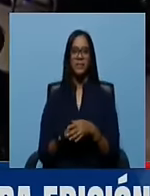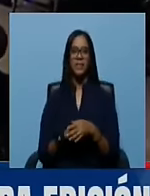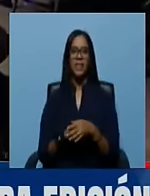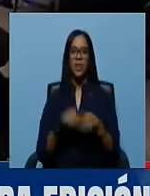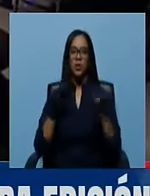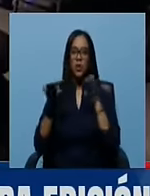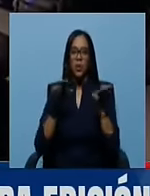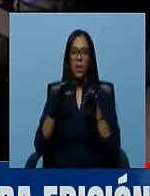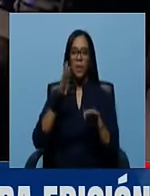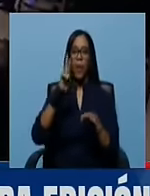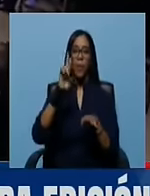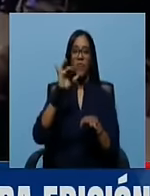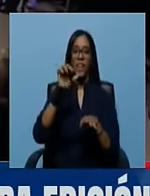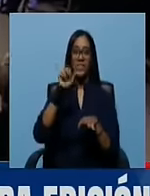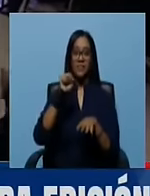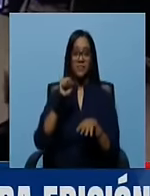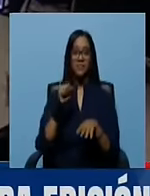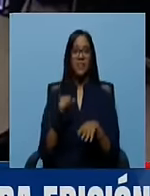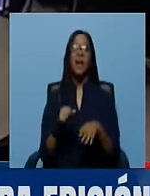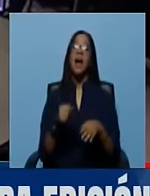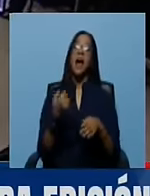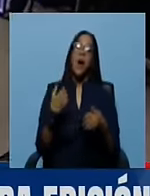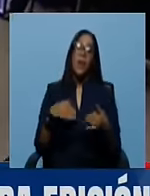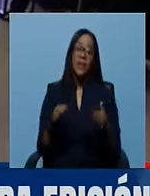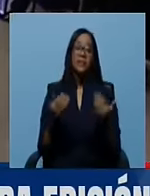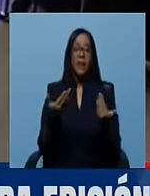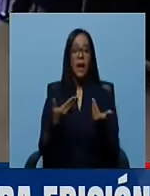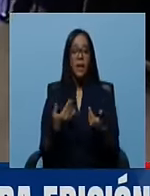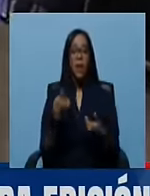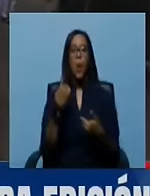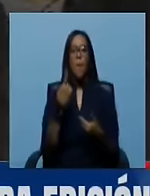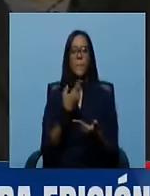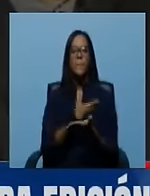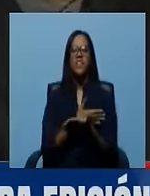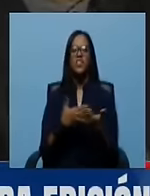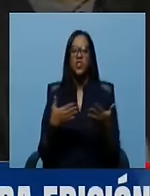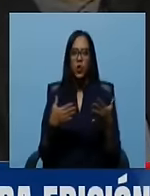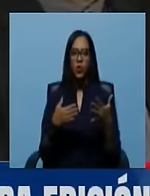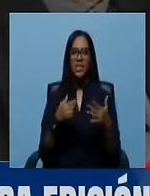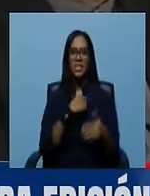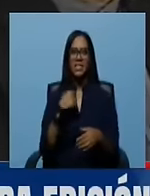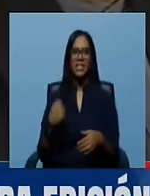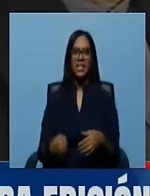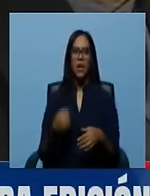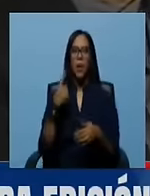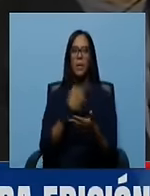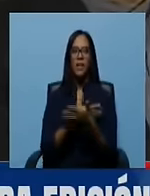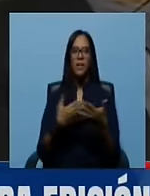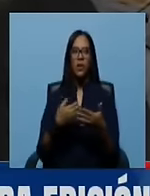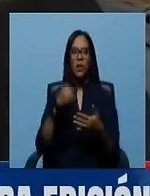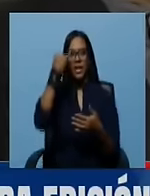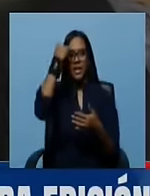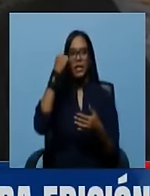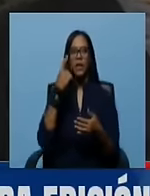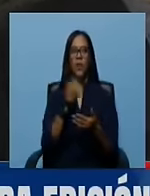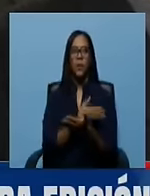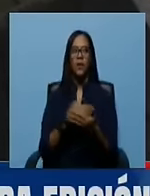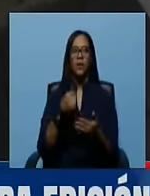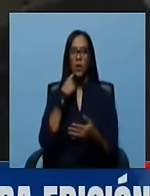BRICS, imagínate, que traigamos 1 millón de China, 1 millón de India y 1 millón de Rusia,